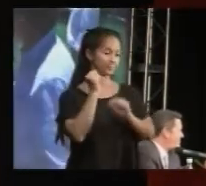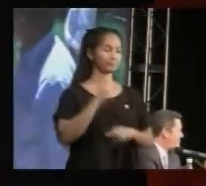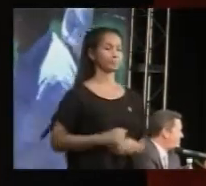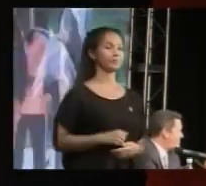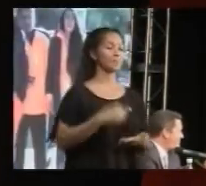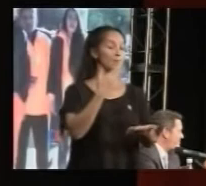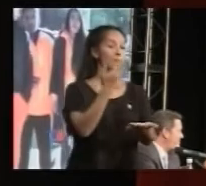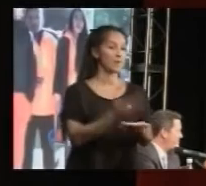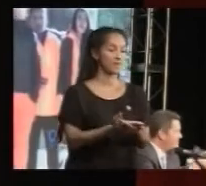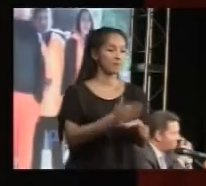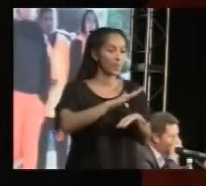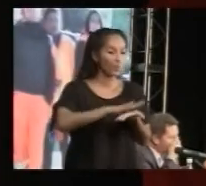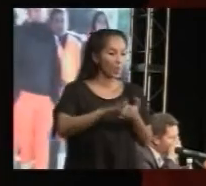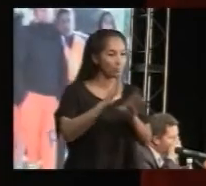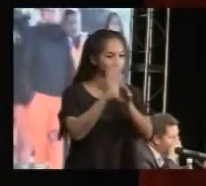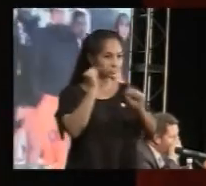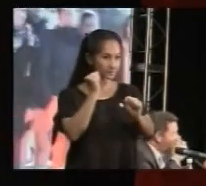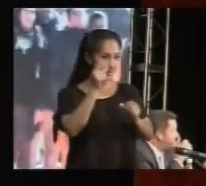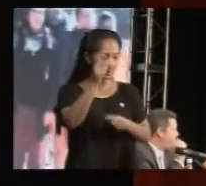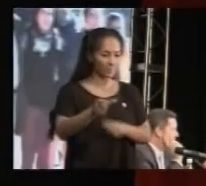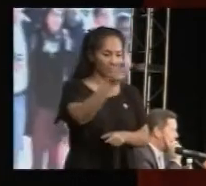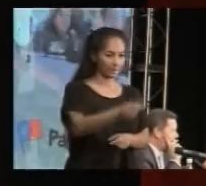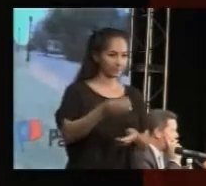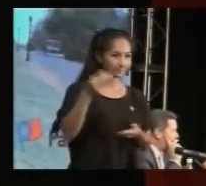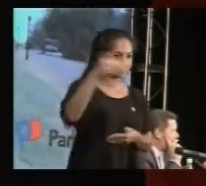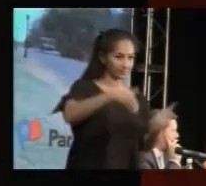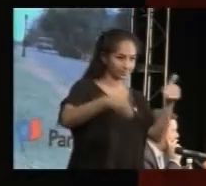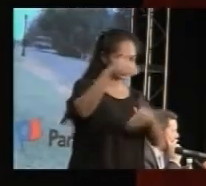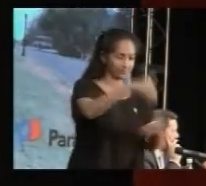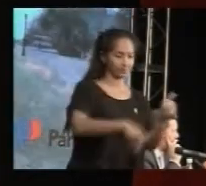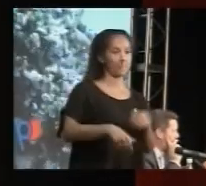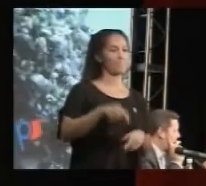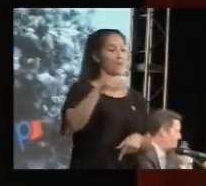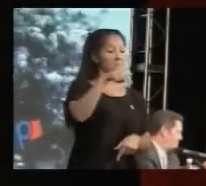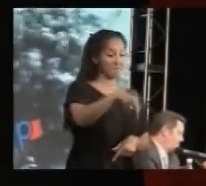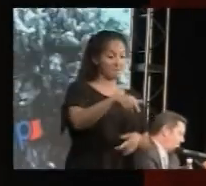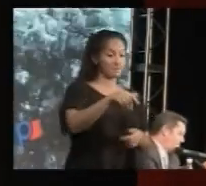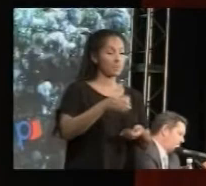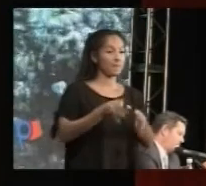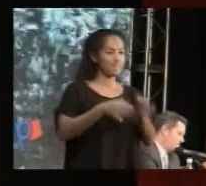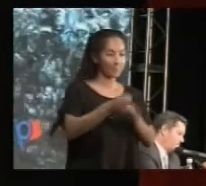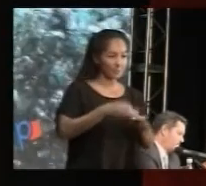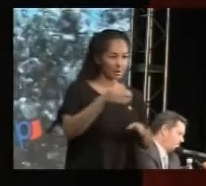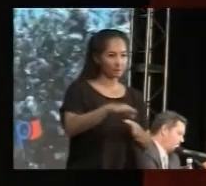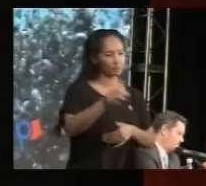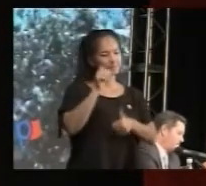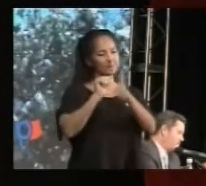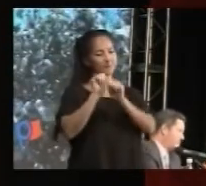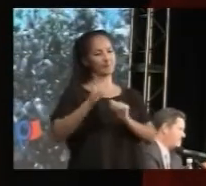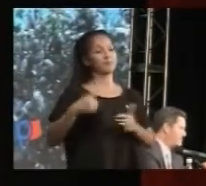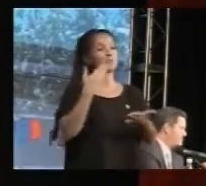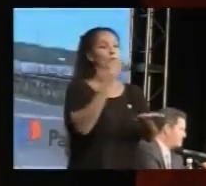adjudicamos el nuevo sistema de transporte público de pasajeros. Este hecho fue histórico porque la última licitación se había hecho en el